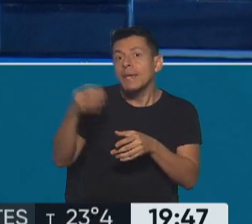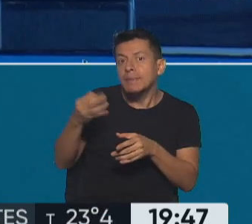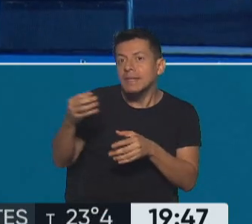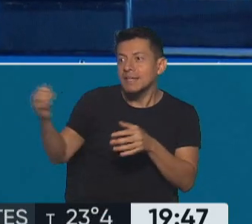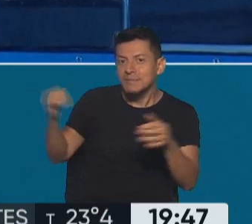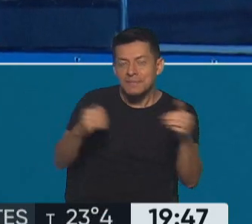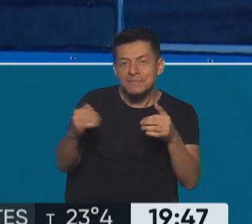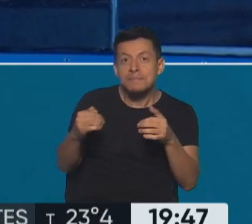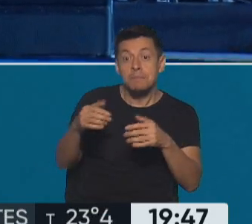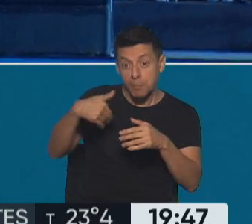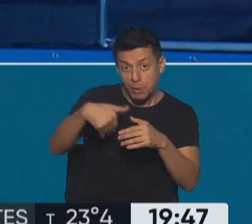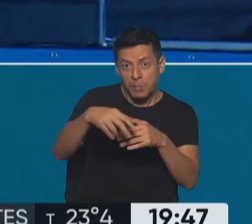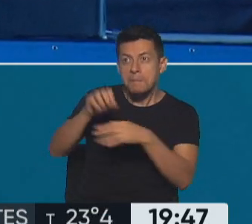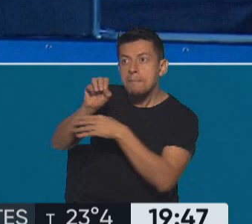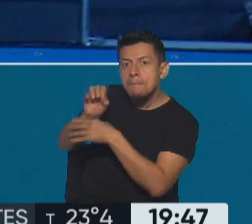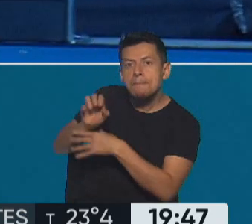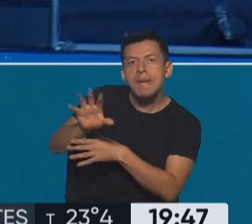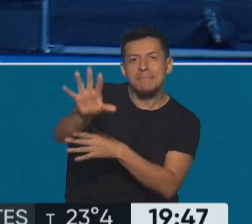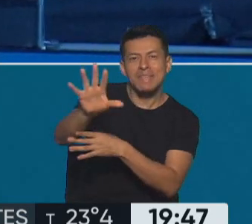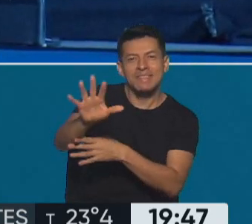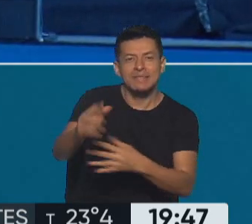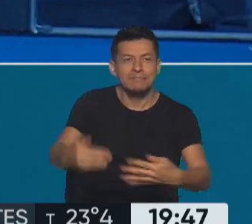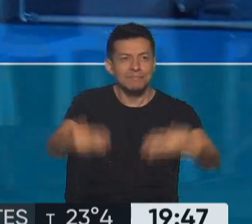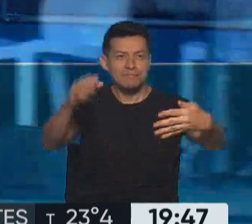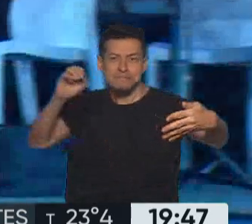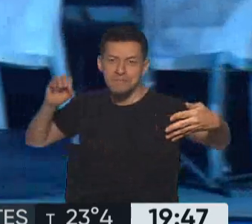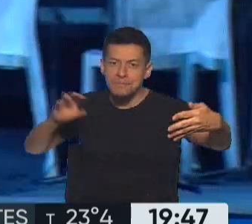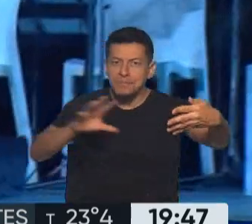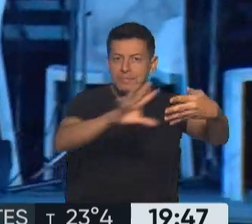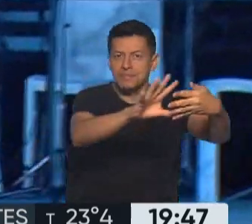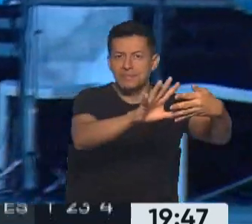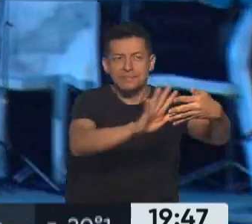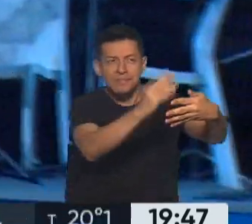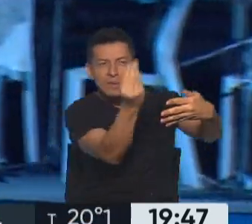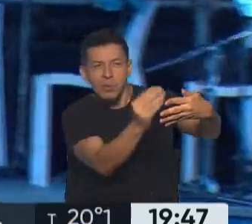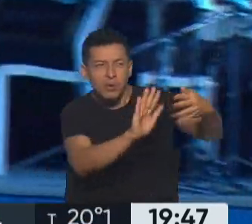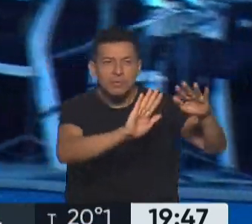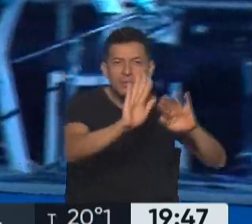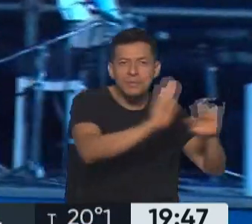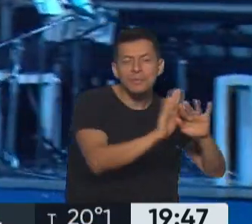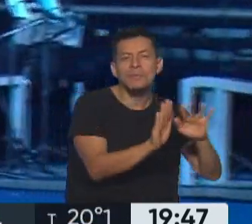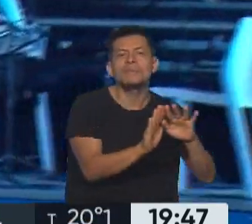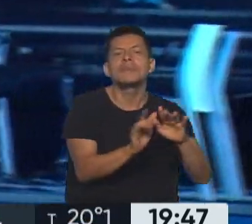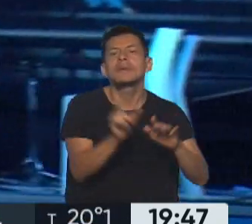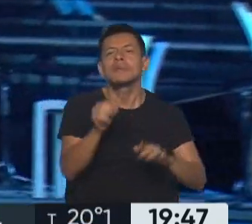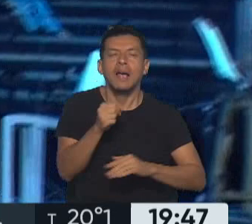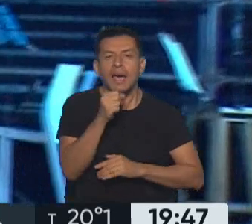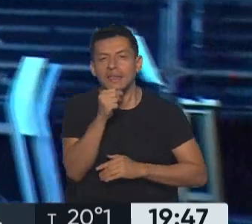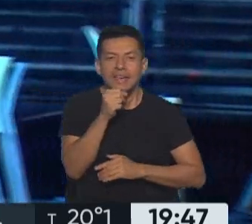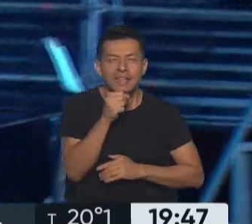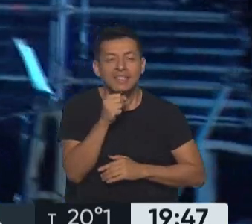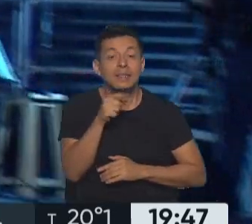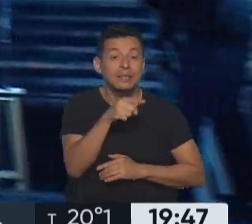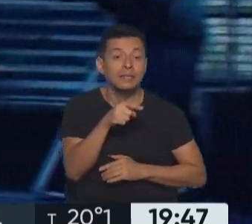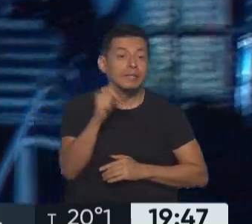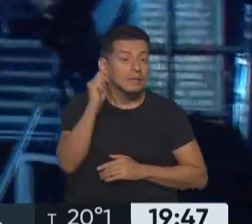un mapping que ya comienza a verse luego de que canten algunos de los, por supuesto, cantautores como María Rosa Llorio y otros que